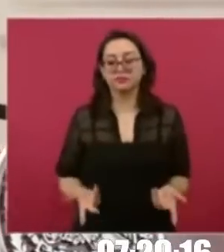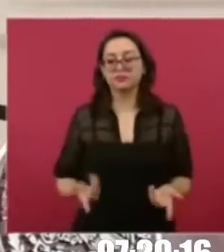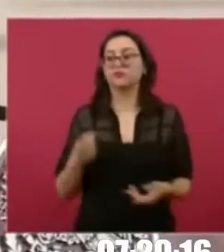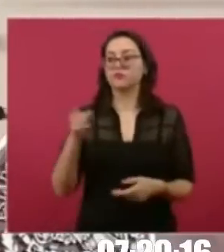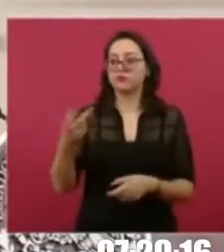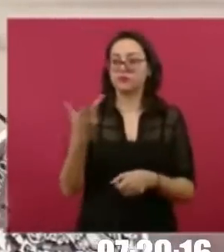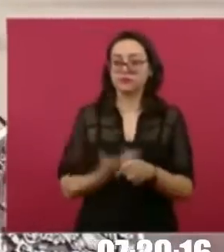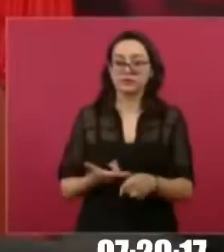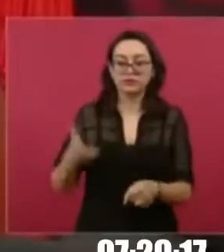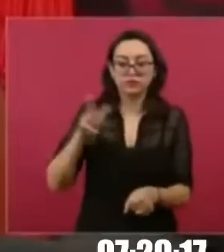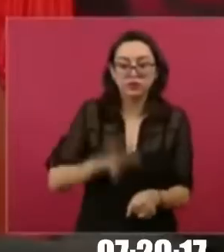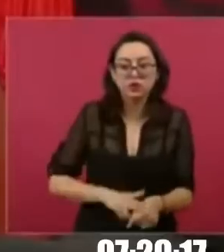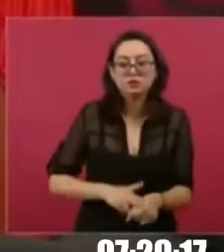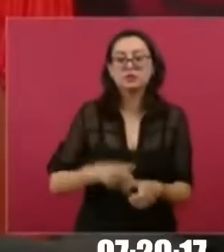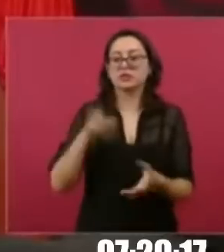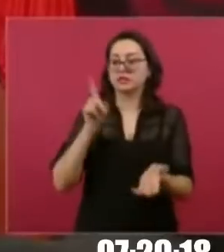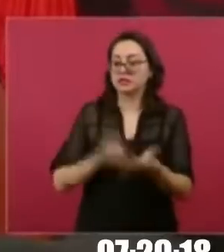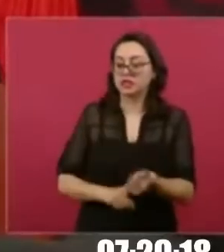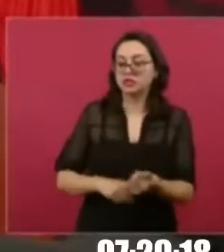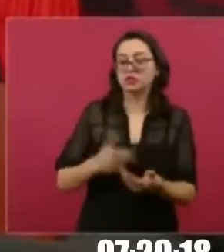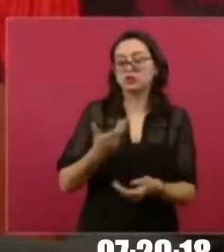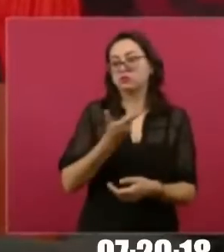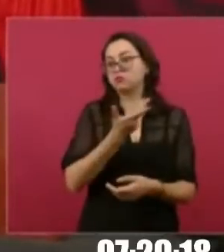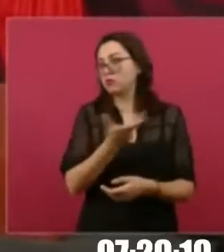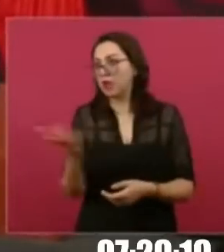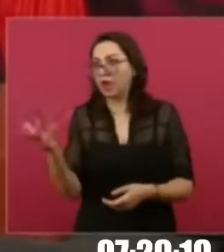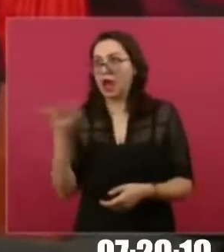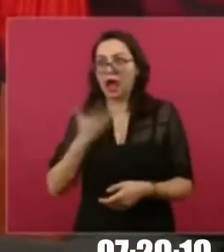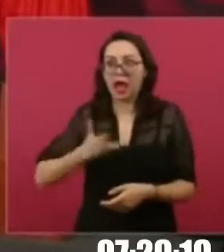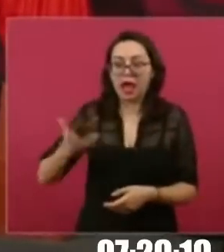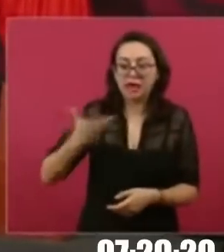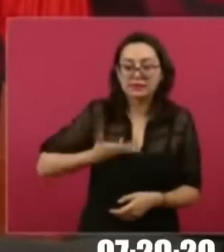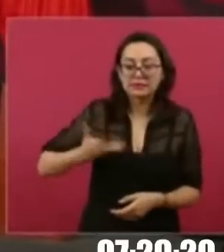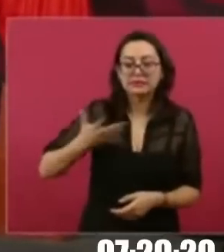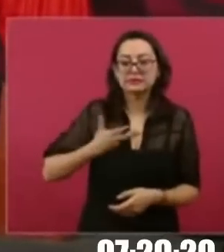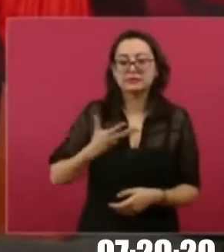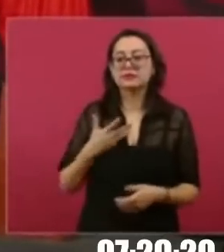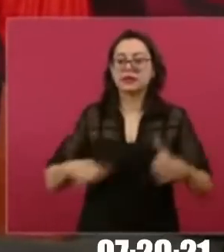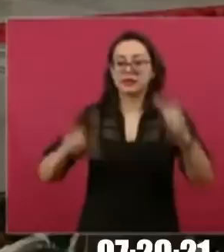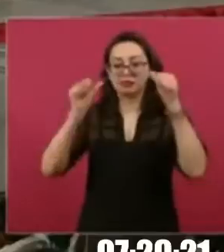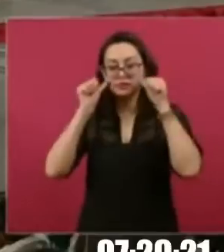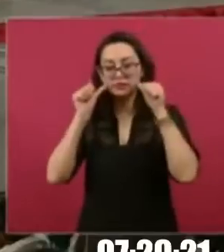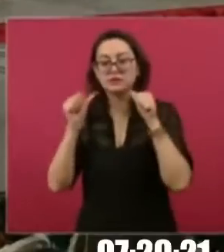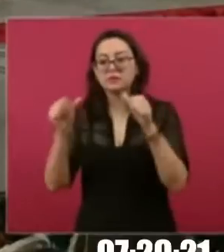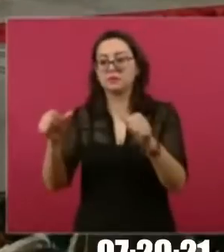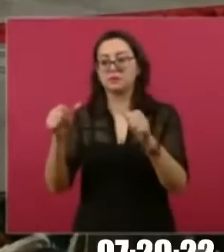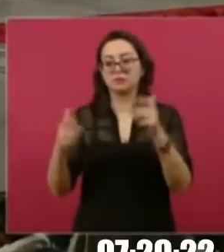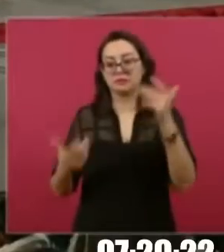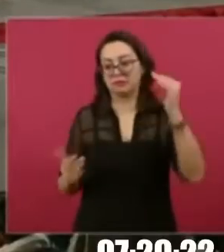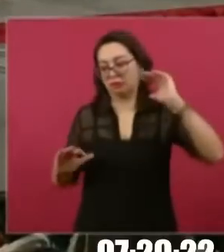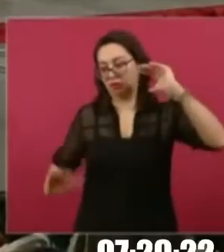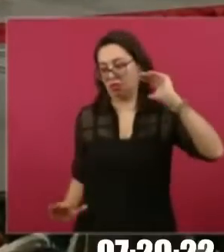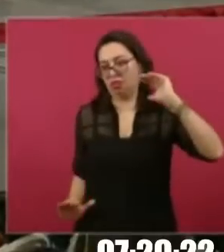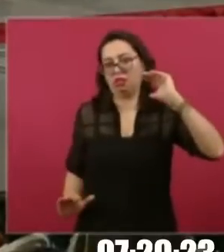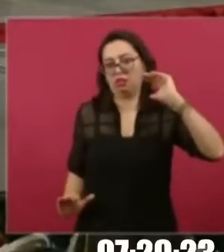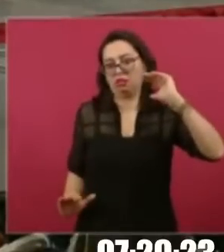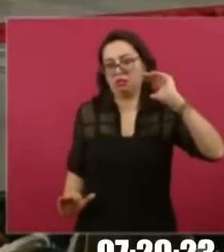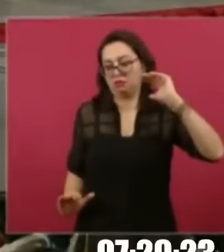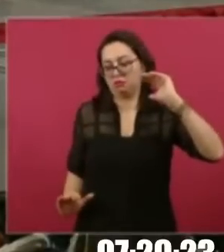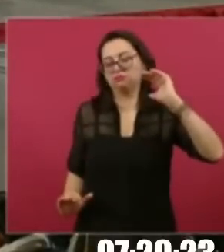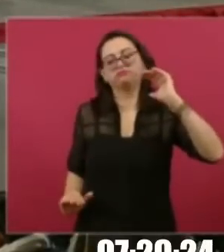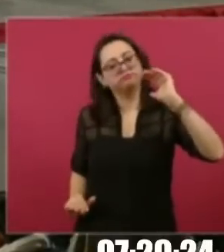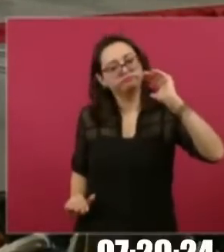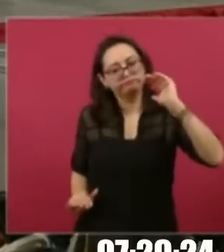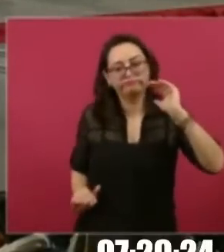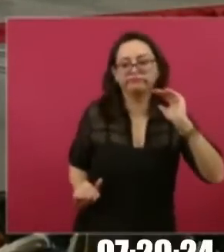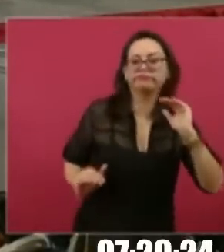hospitales con su propio personal con sus propios equipos para lograr realmente equilibrar esa desigualdad que había en el